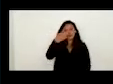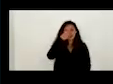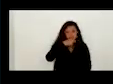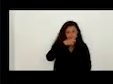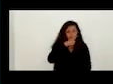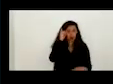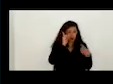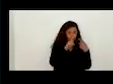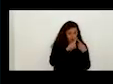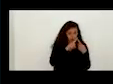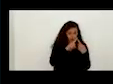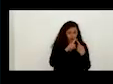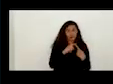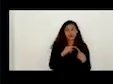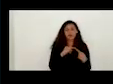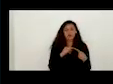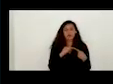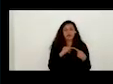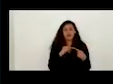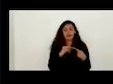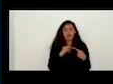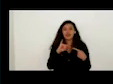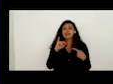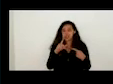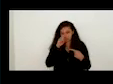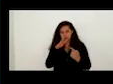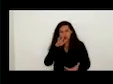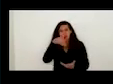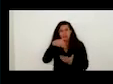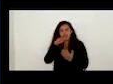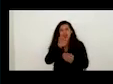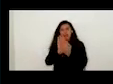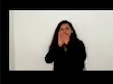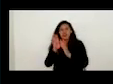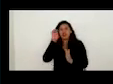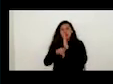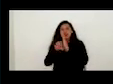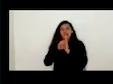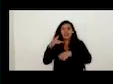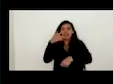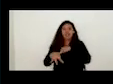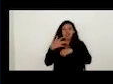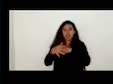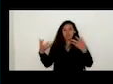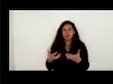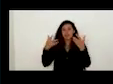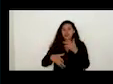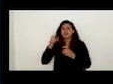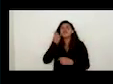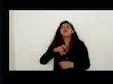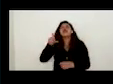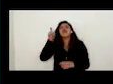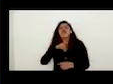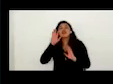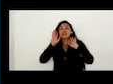uno, sí, también una torta de jamón con queso, lechuga y jitomate. La torta por sí, o sea, ese